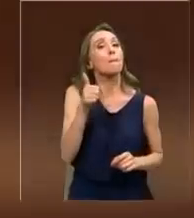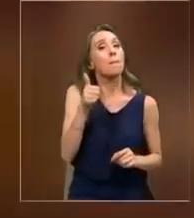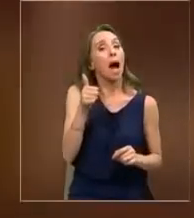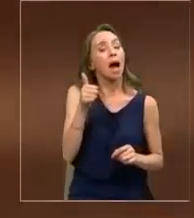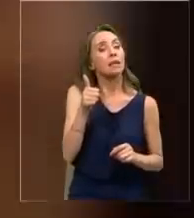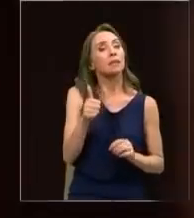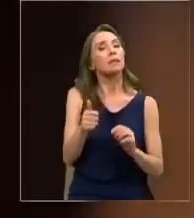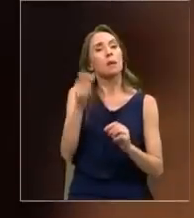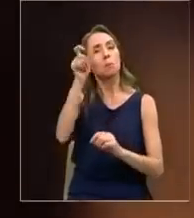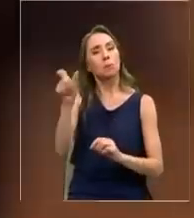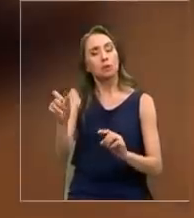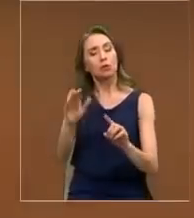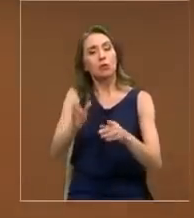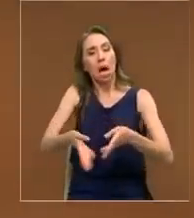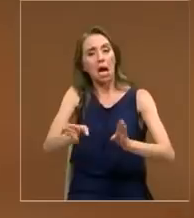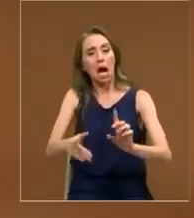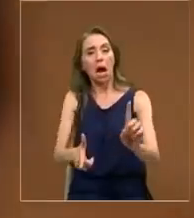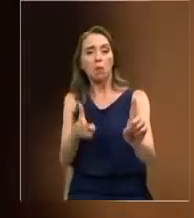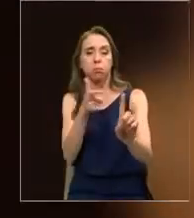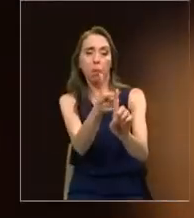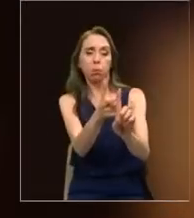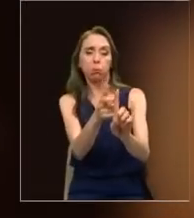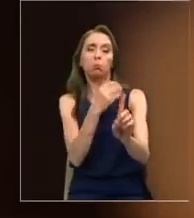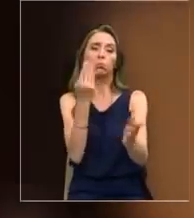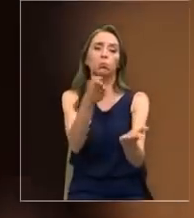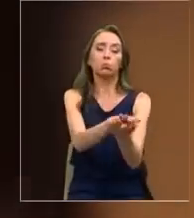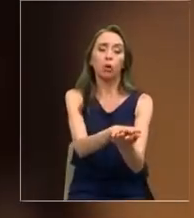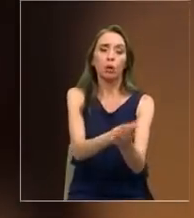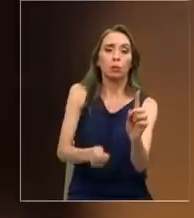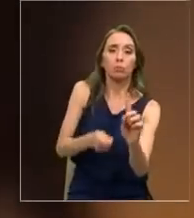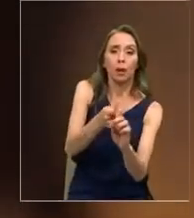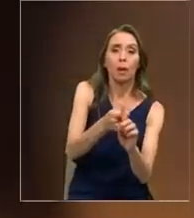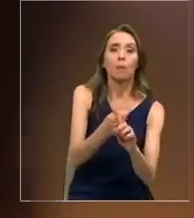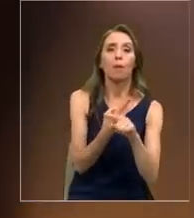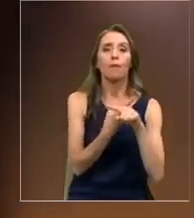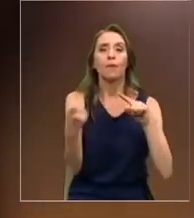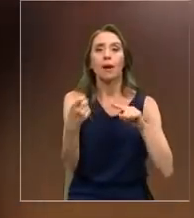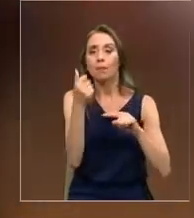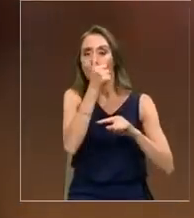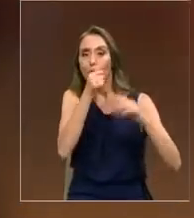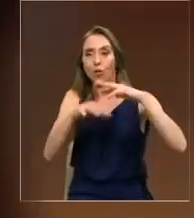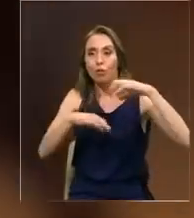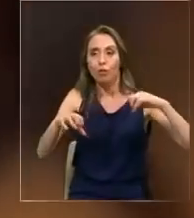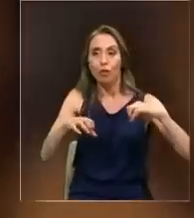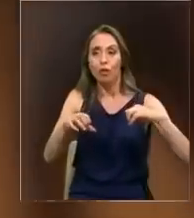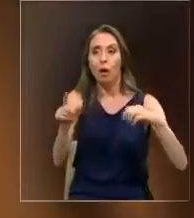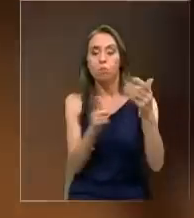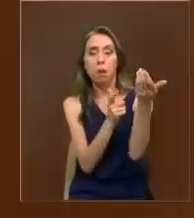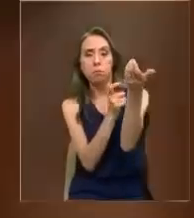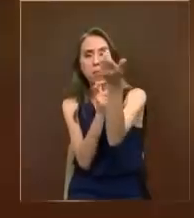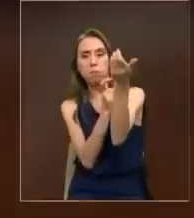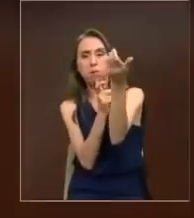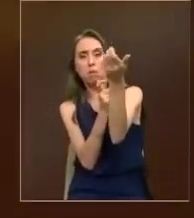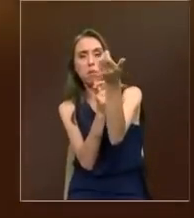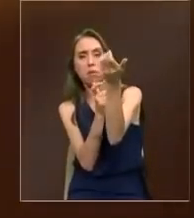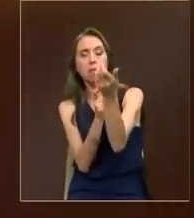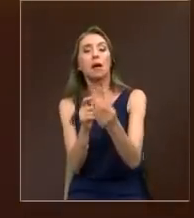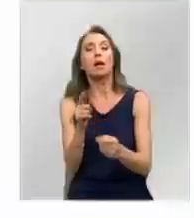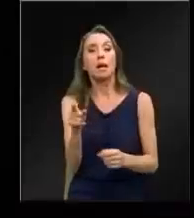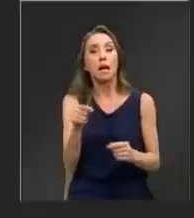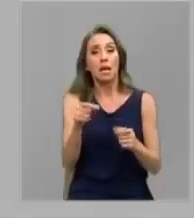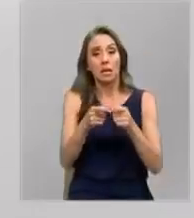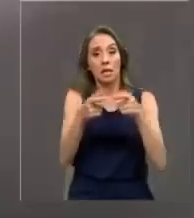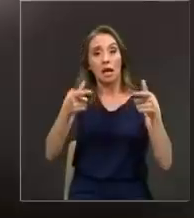han generado homicidios en plena vía pública en el último tiempo son los ajustes de cuentas. Según expertos, un fenómeno que podría